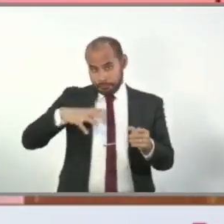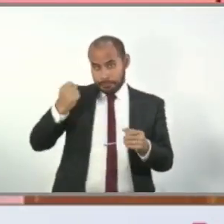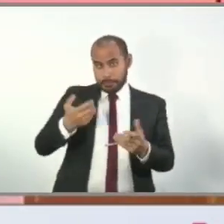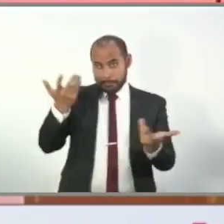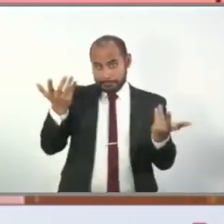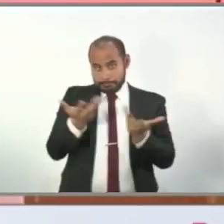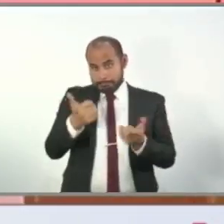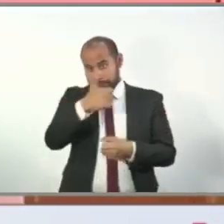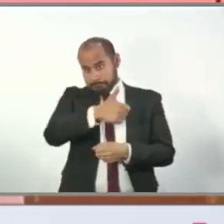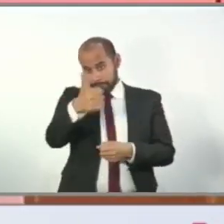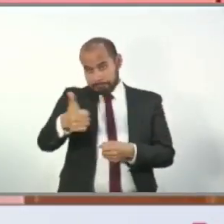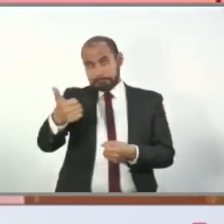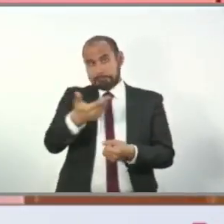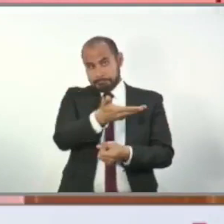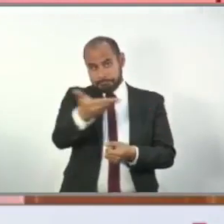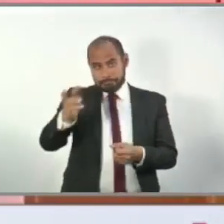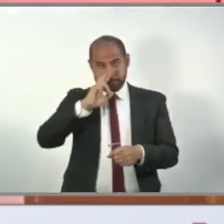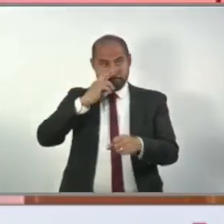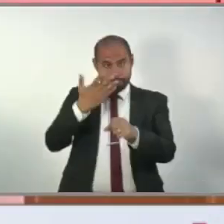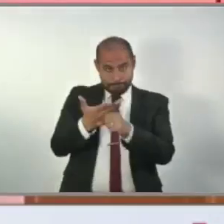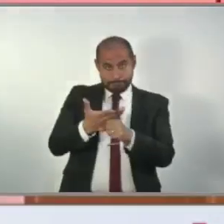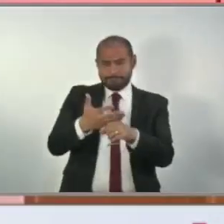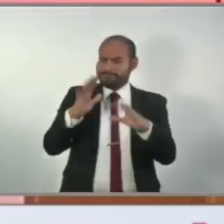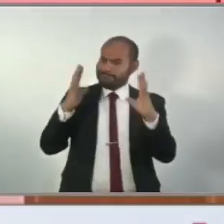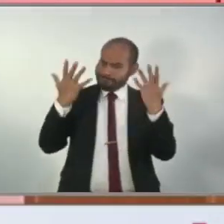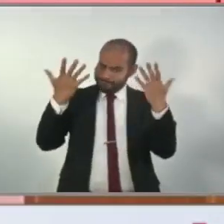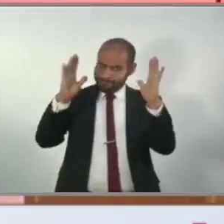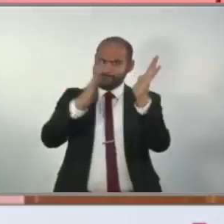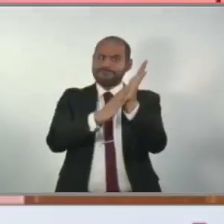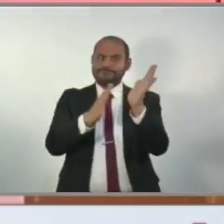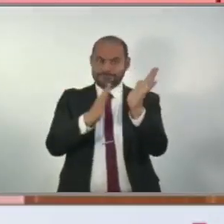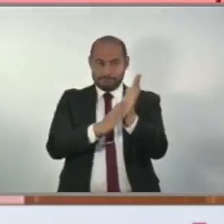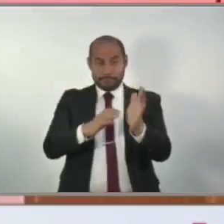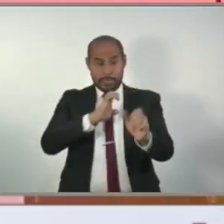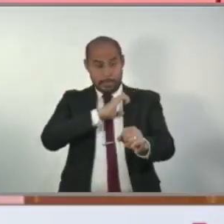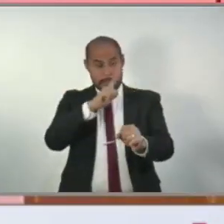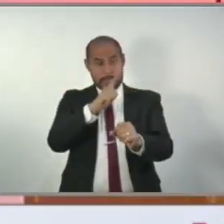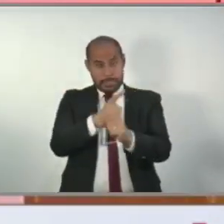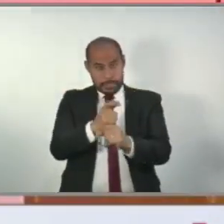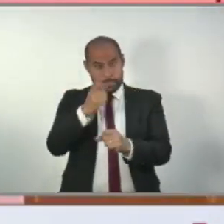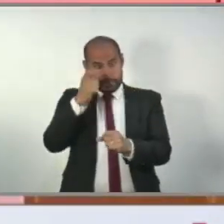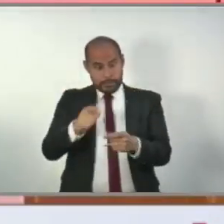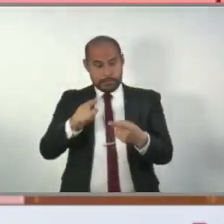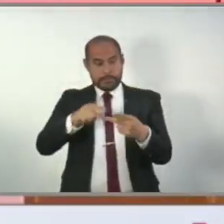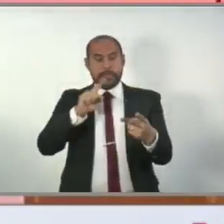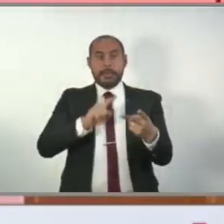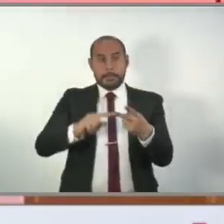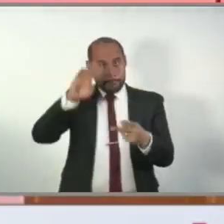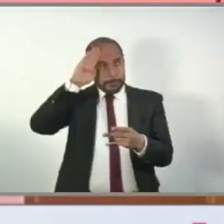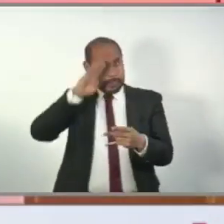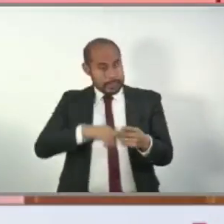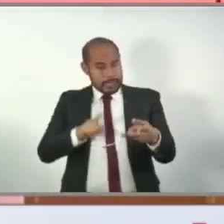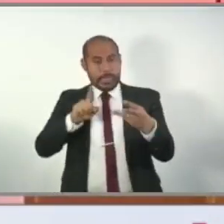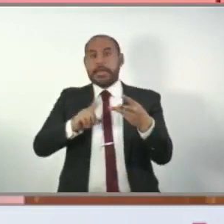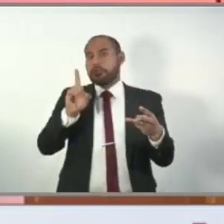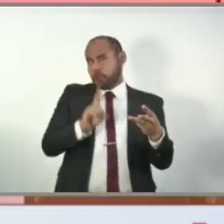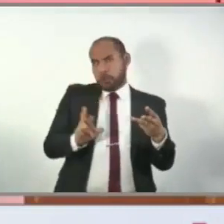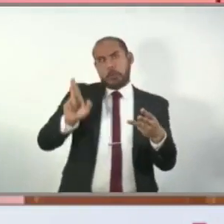atender cada una de las responsabilidades que implica una especialidad, una maestría o en su defecto un